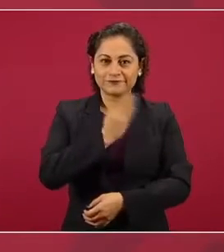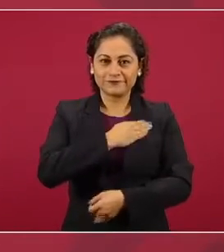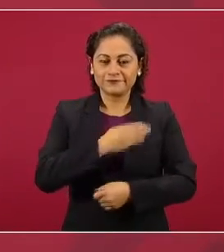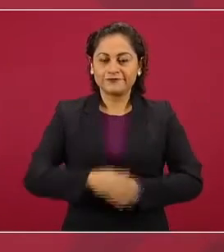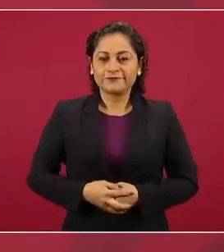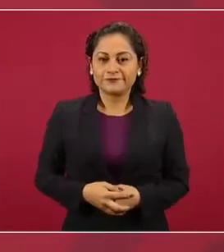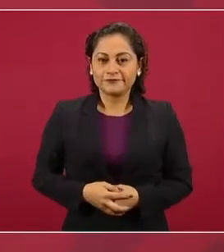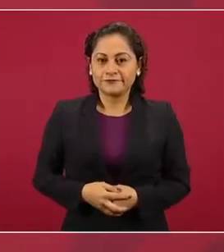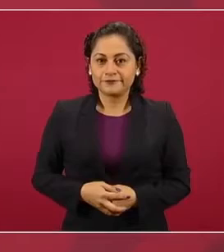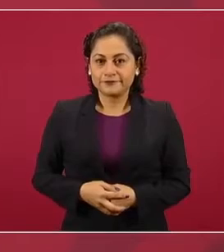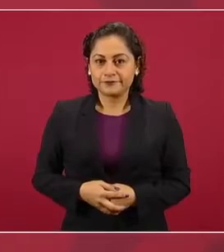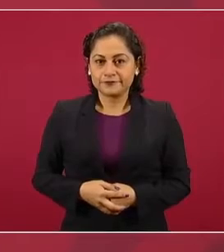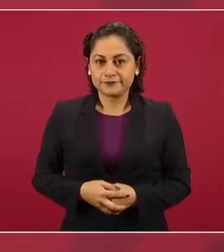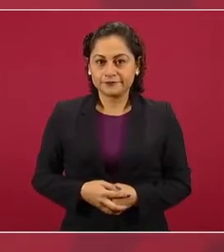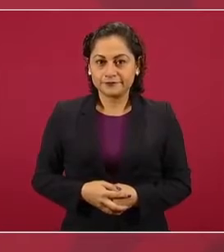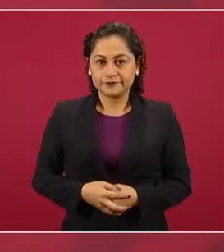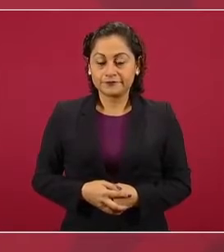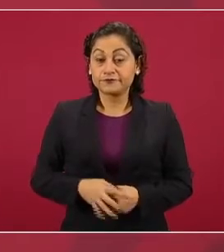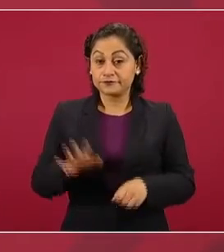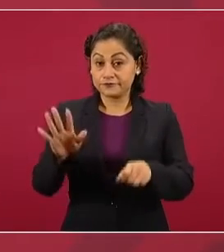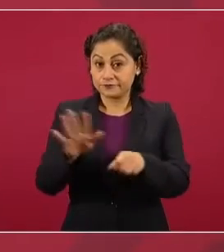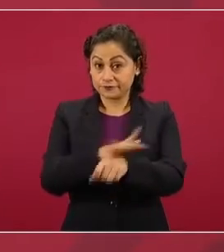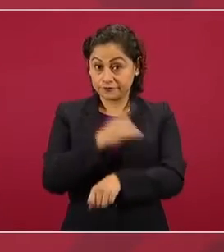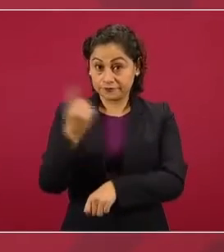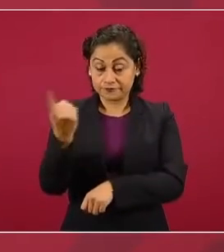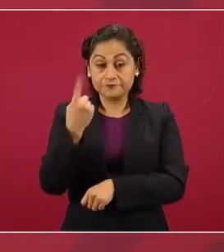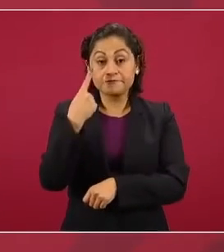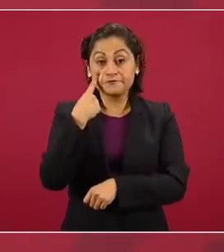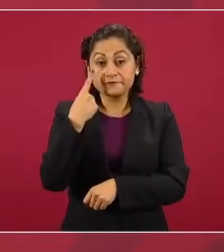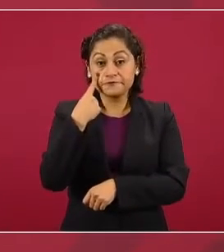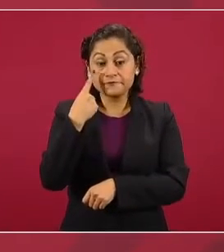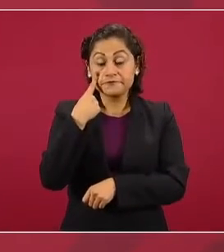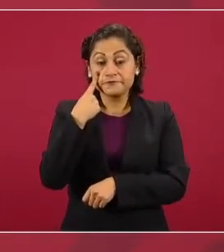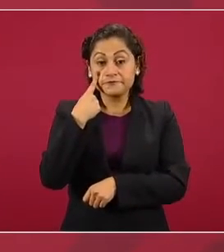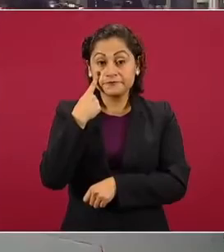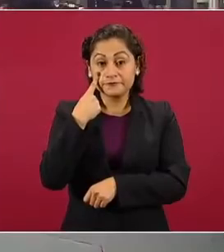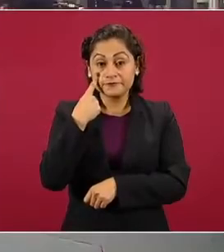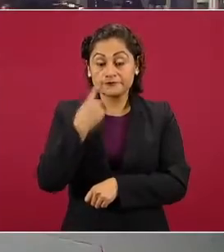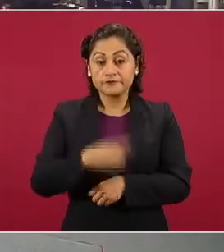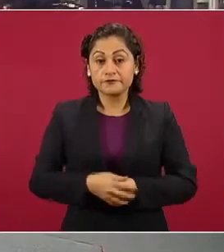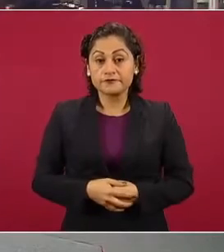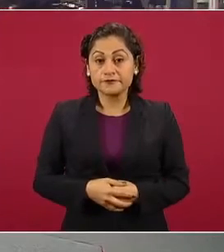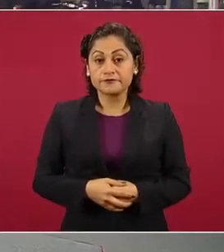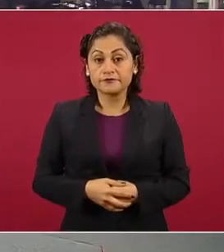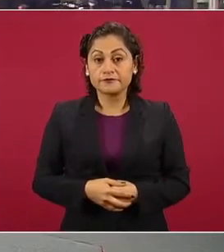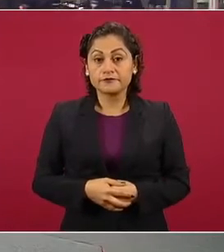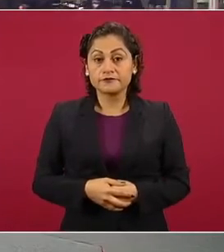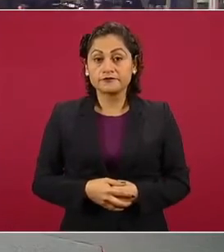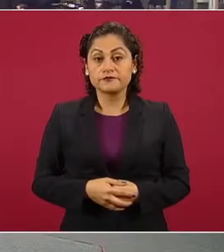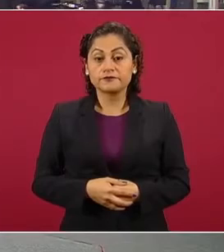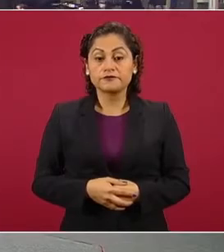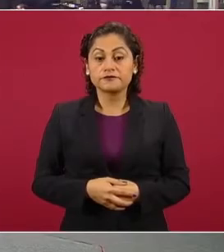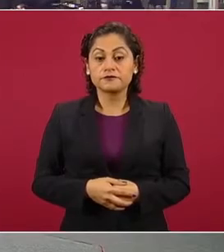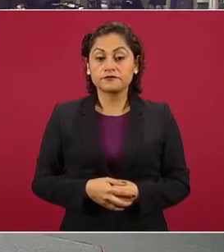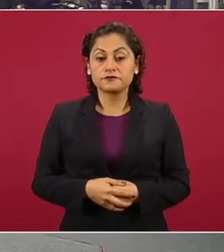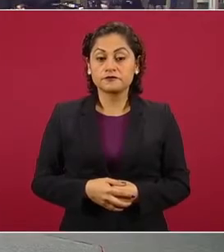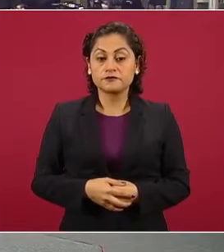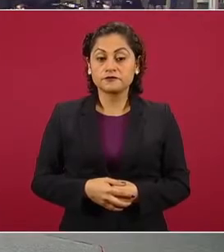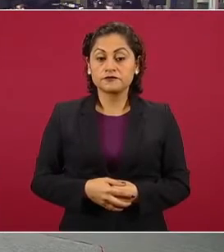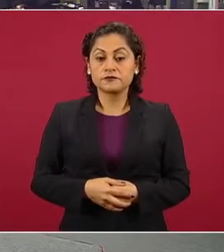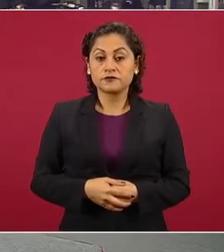porque se van a suscribir dos